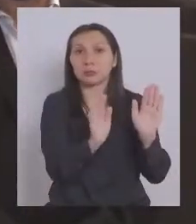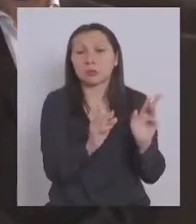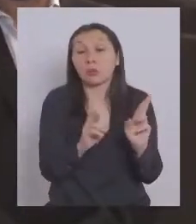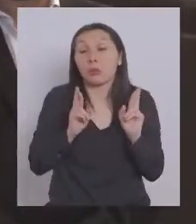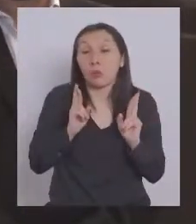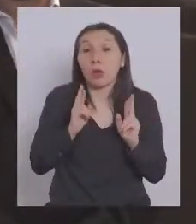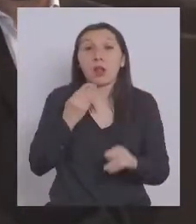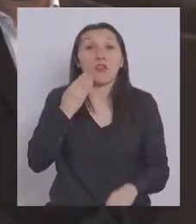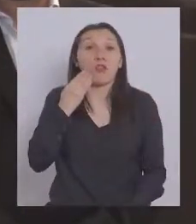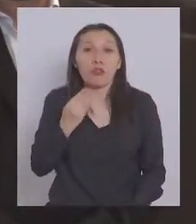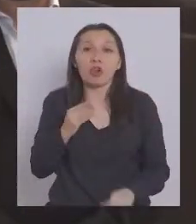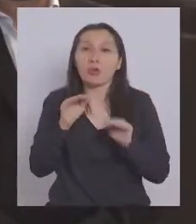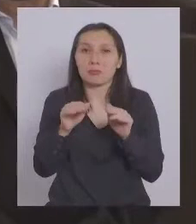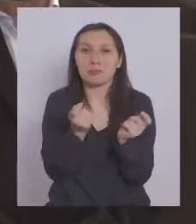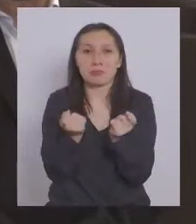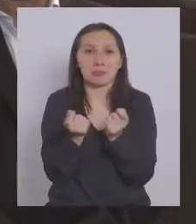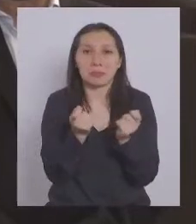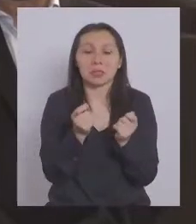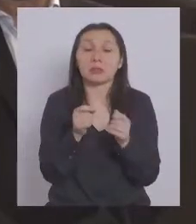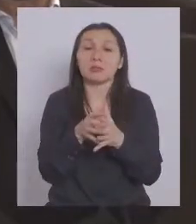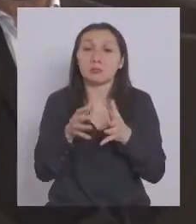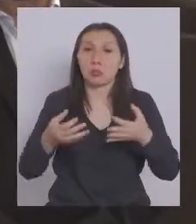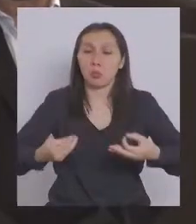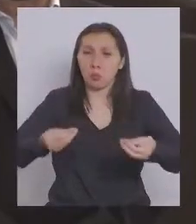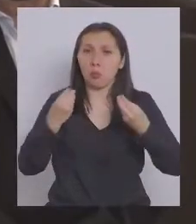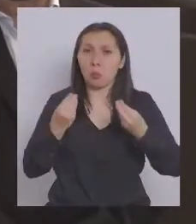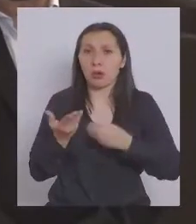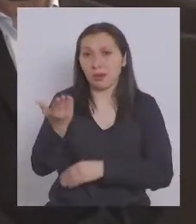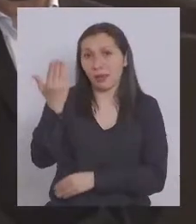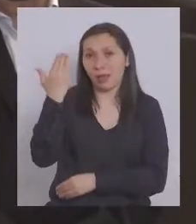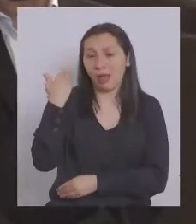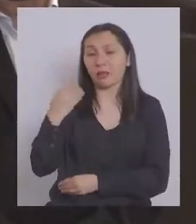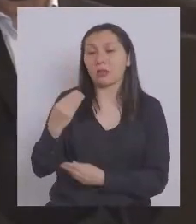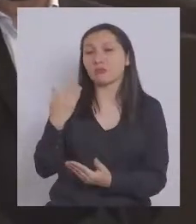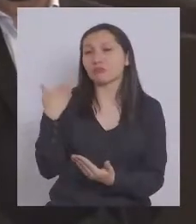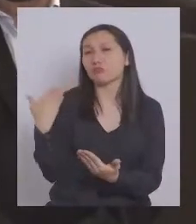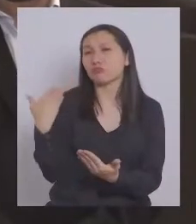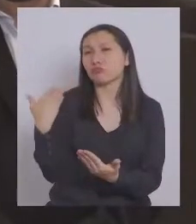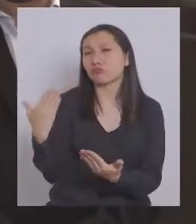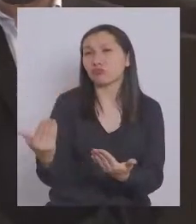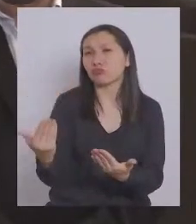que ese bono se mantenga porque fue muy eficaz. Lo entregamos a más de